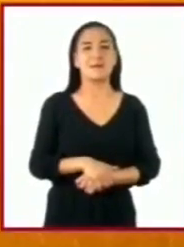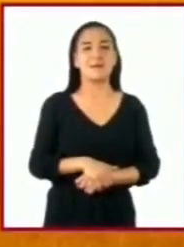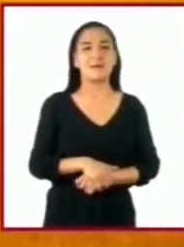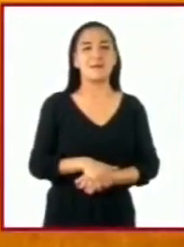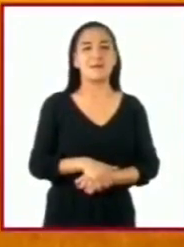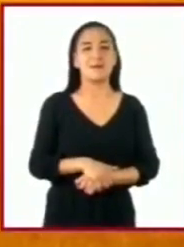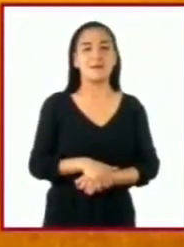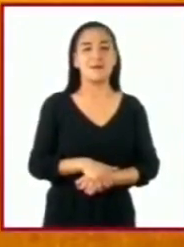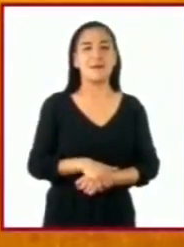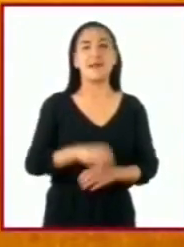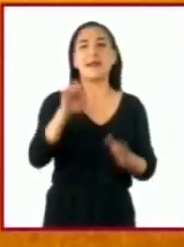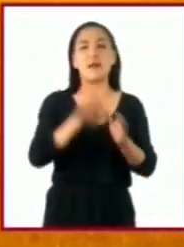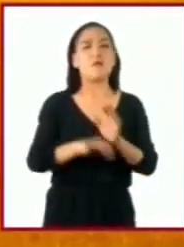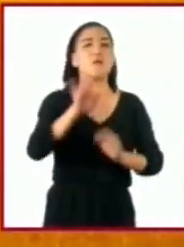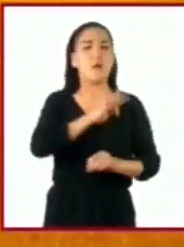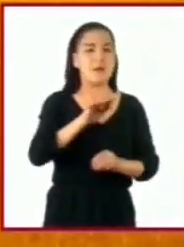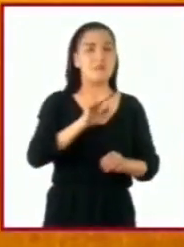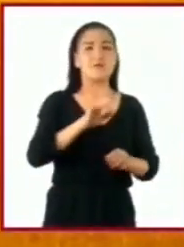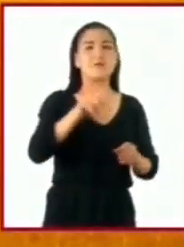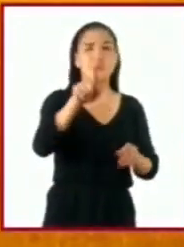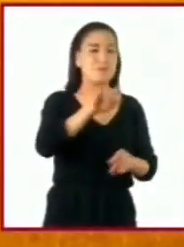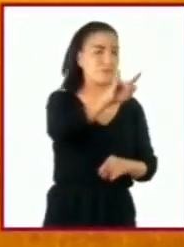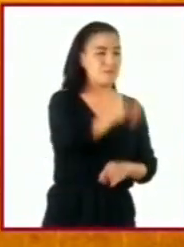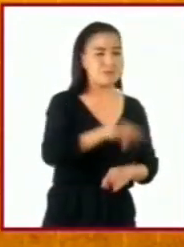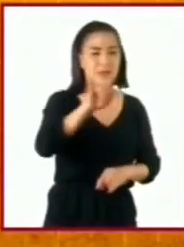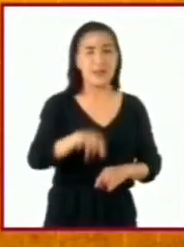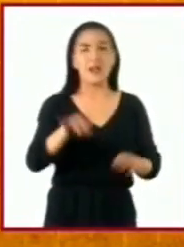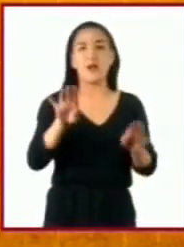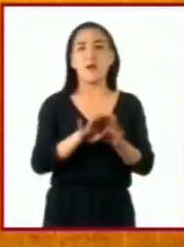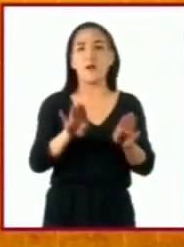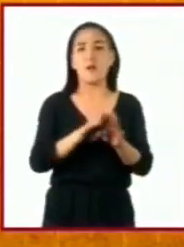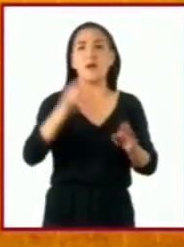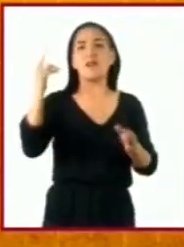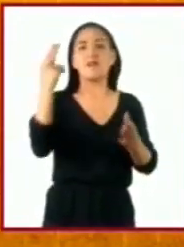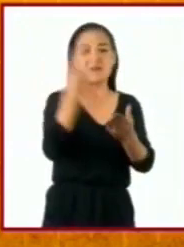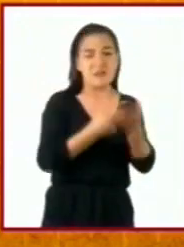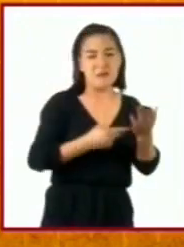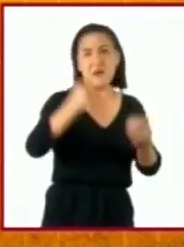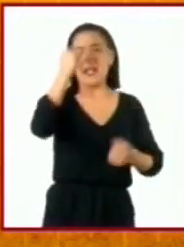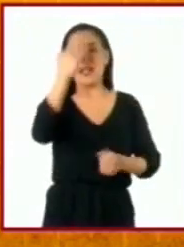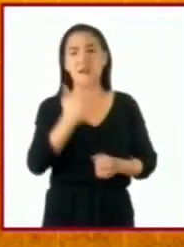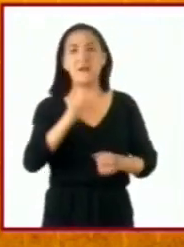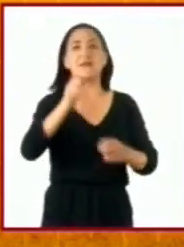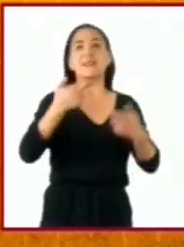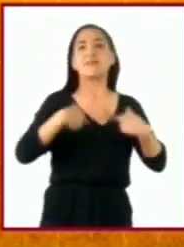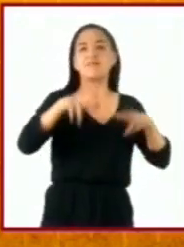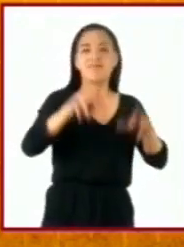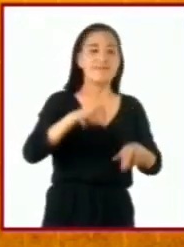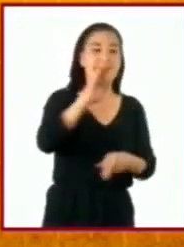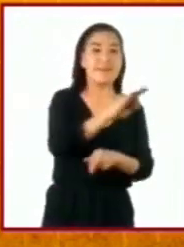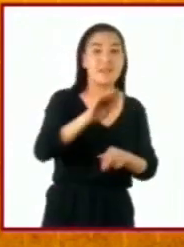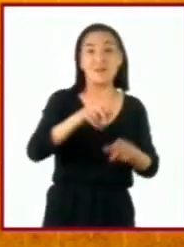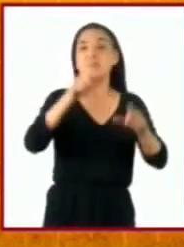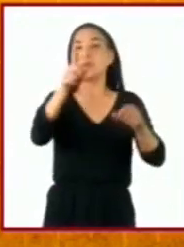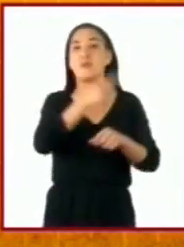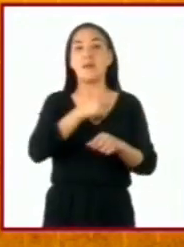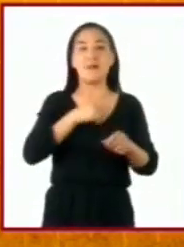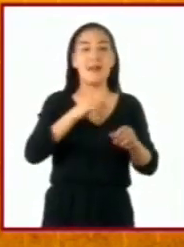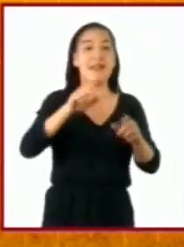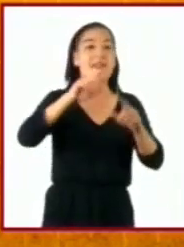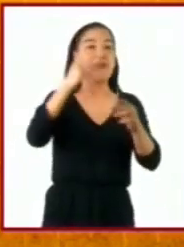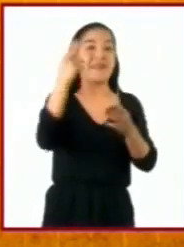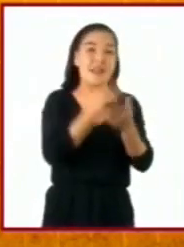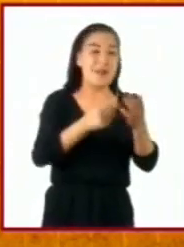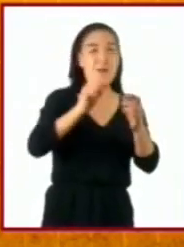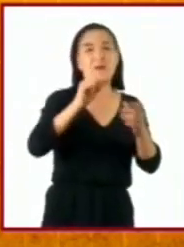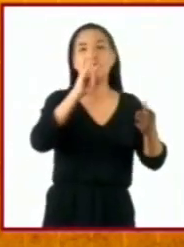Se pueden emplear imágenes que refuerzan la información que se presenta, la cual debe ser muy breve. Según la